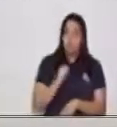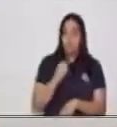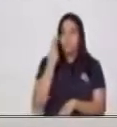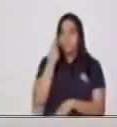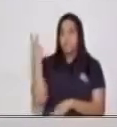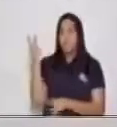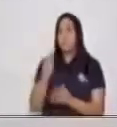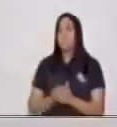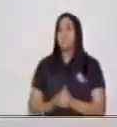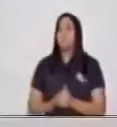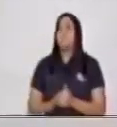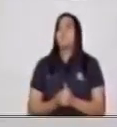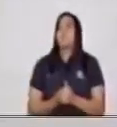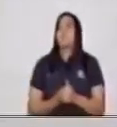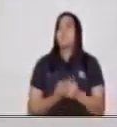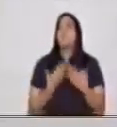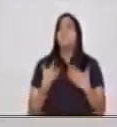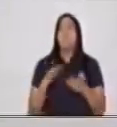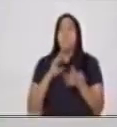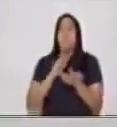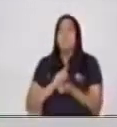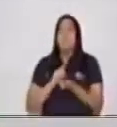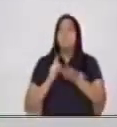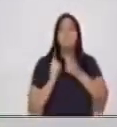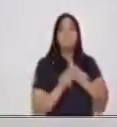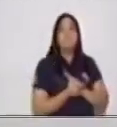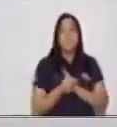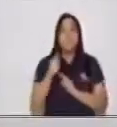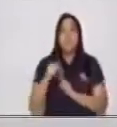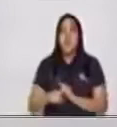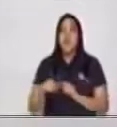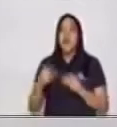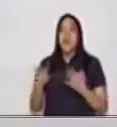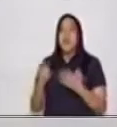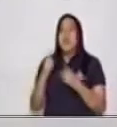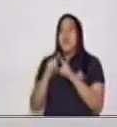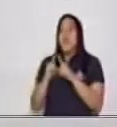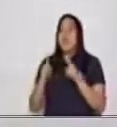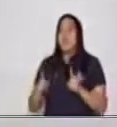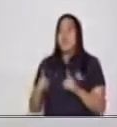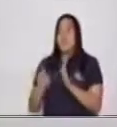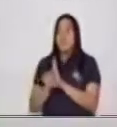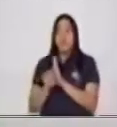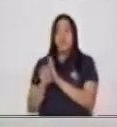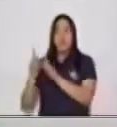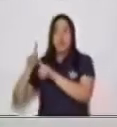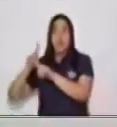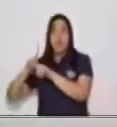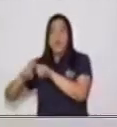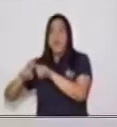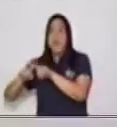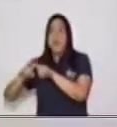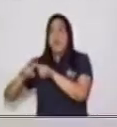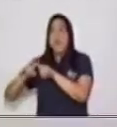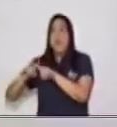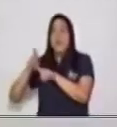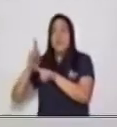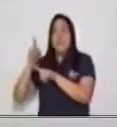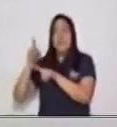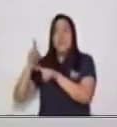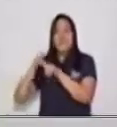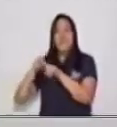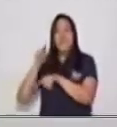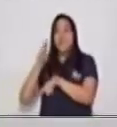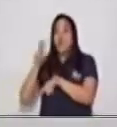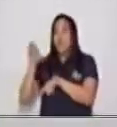Ahora, vamos a trasladar las variables a un lado de la ecuación. Aquí tenemos X. Este 2Z está sumando,